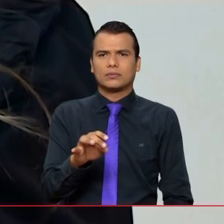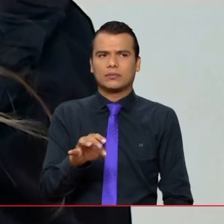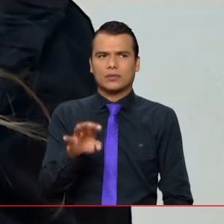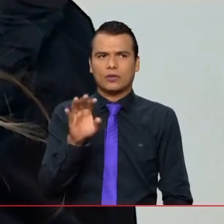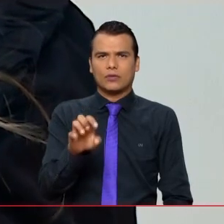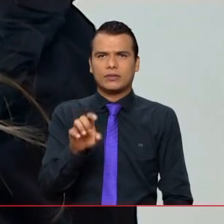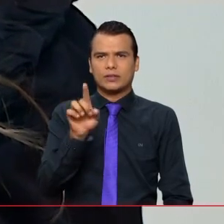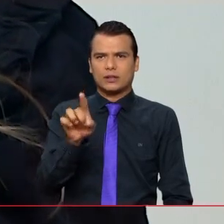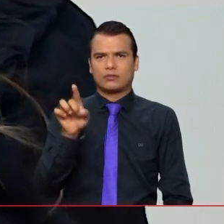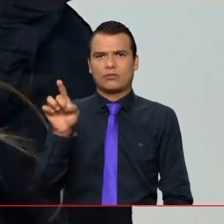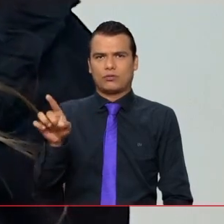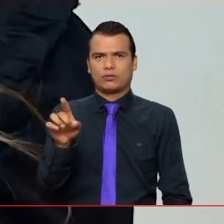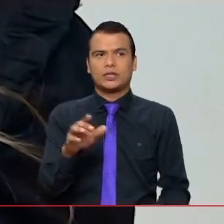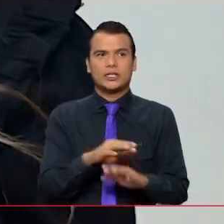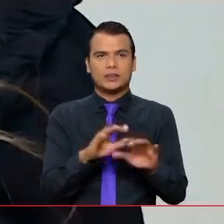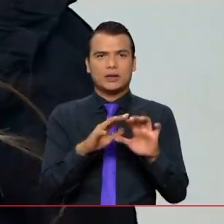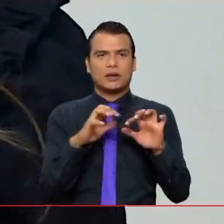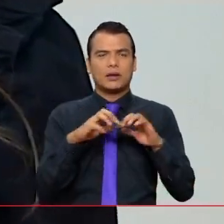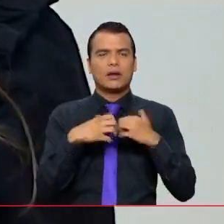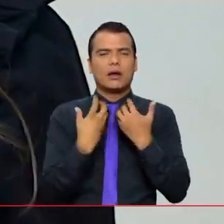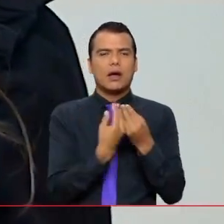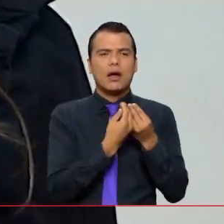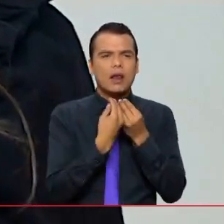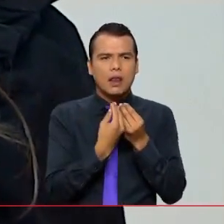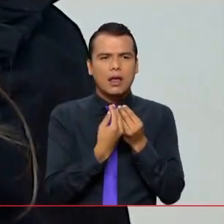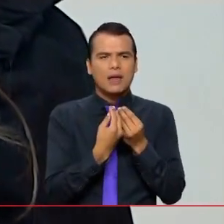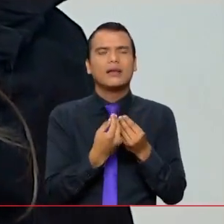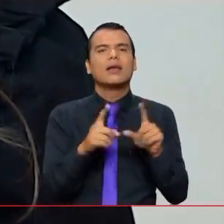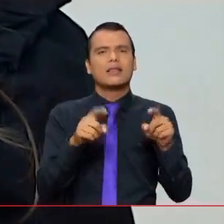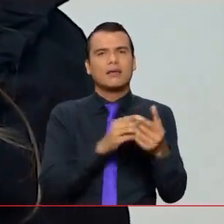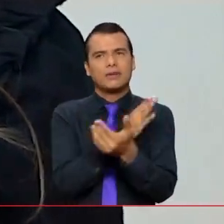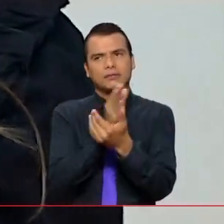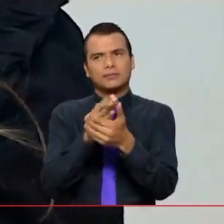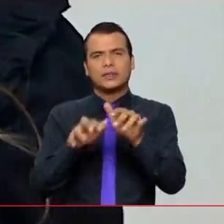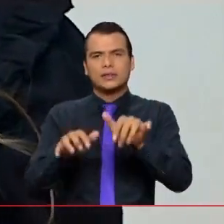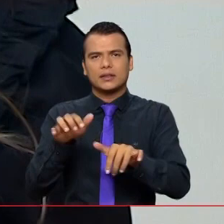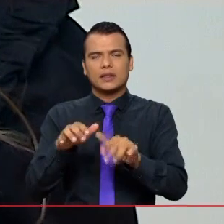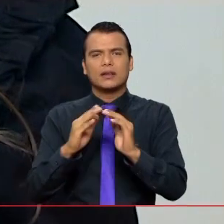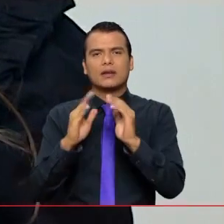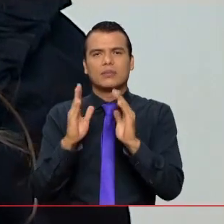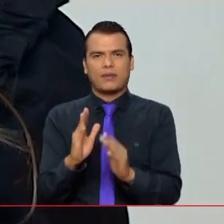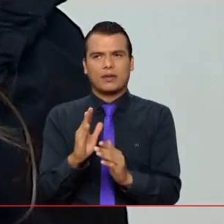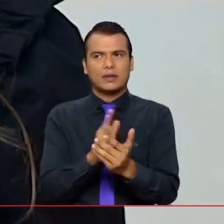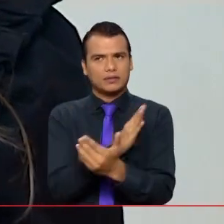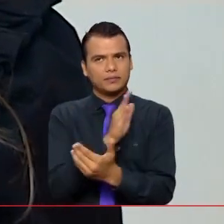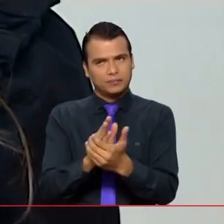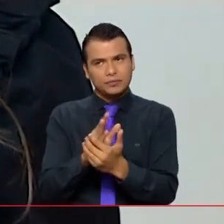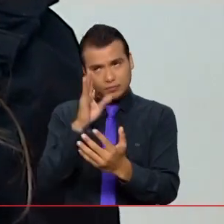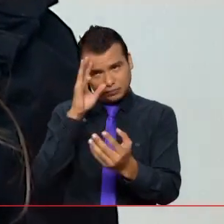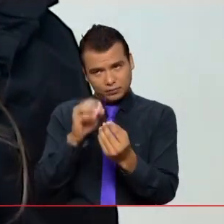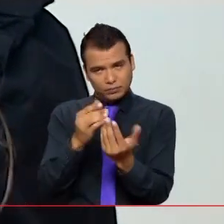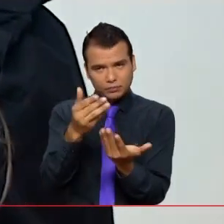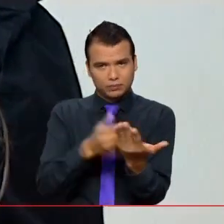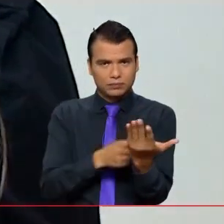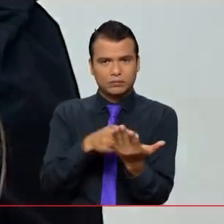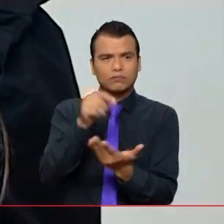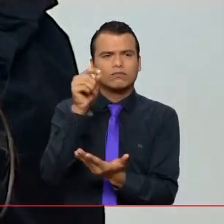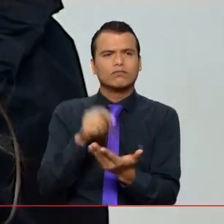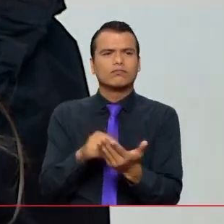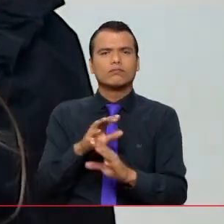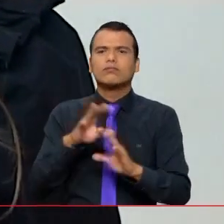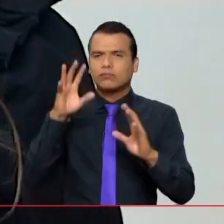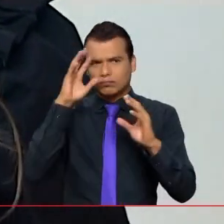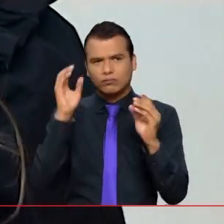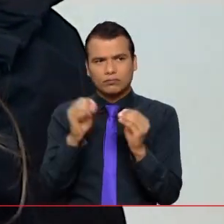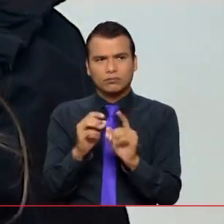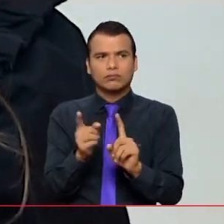A través de un acuerdo que deben firmar en las instalaciones de la Secretaría, allí pactan ese acuerdo de pago, hacen